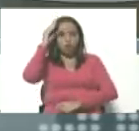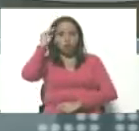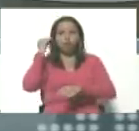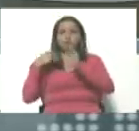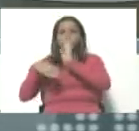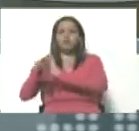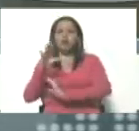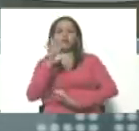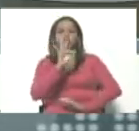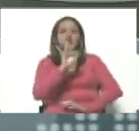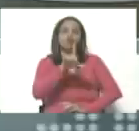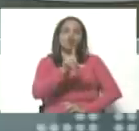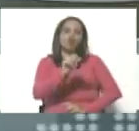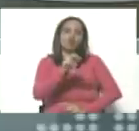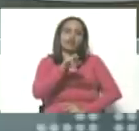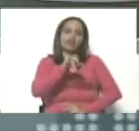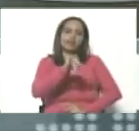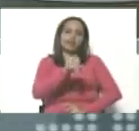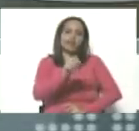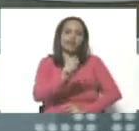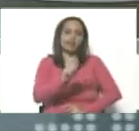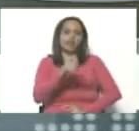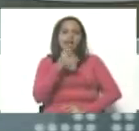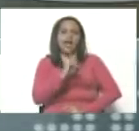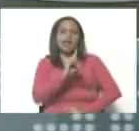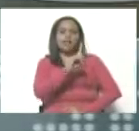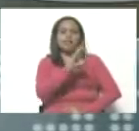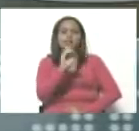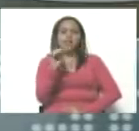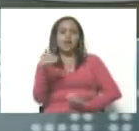Florida. En la Florida hay 10.000 casos diarios.